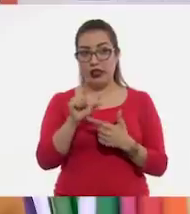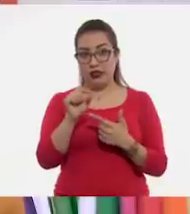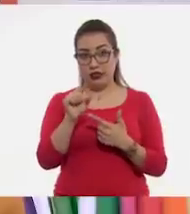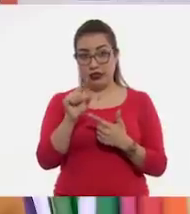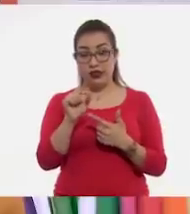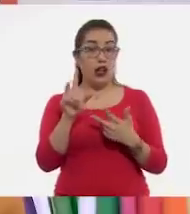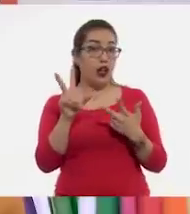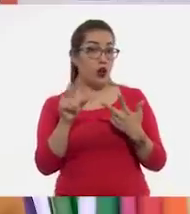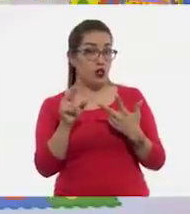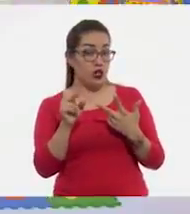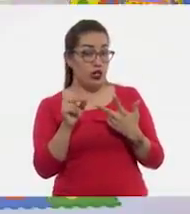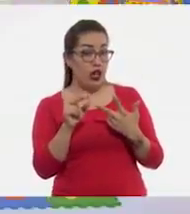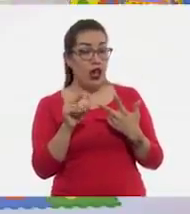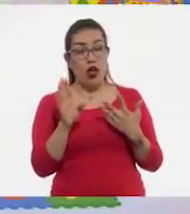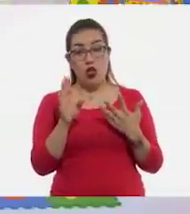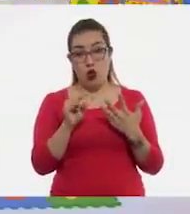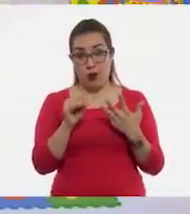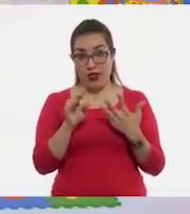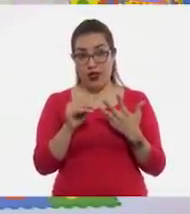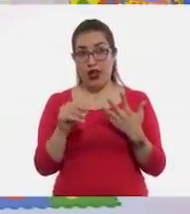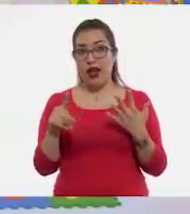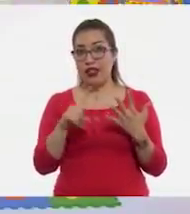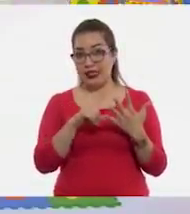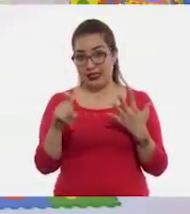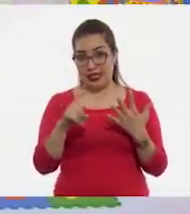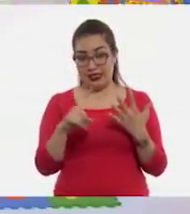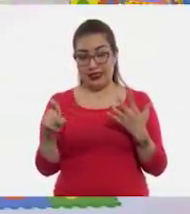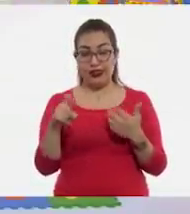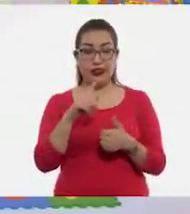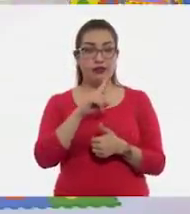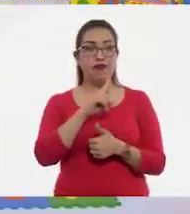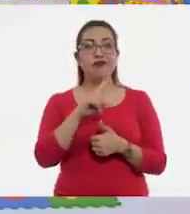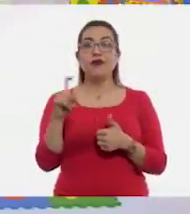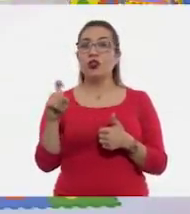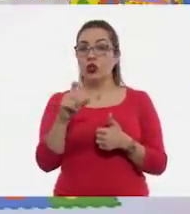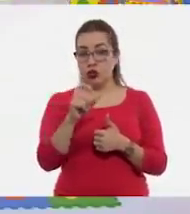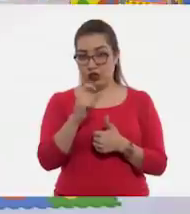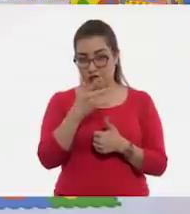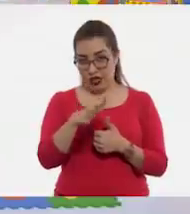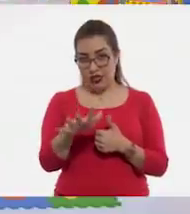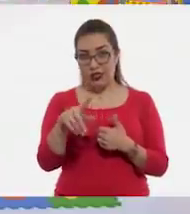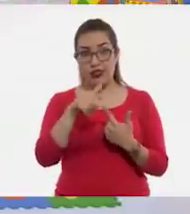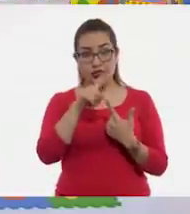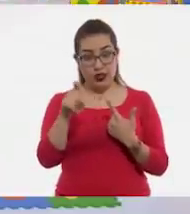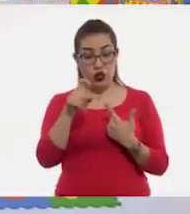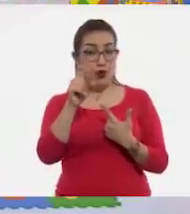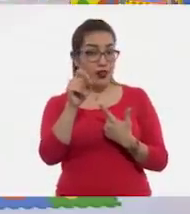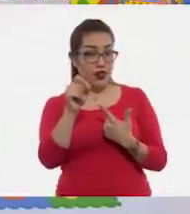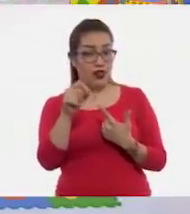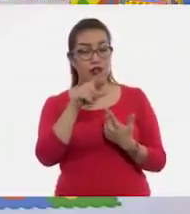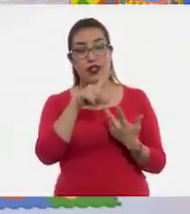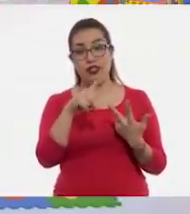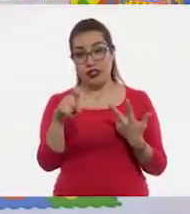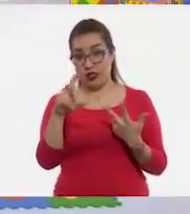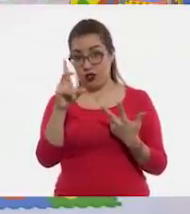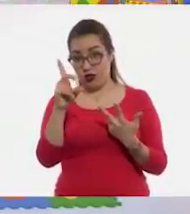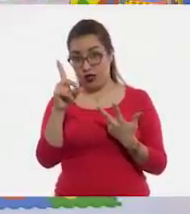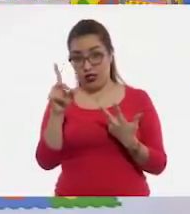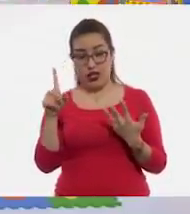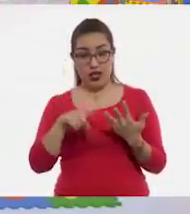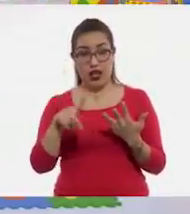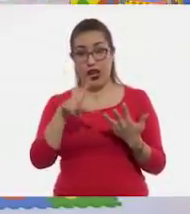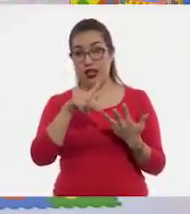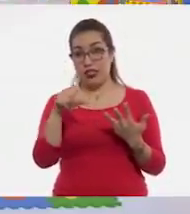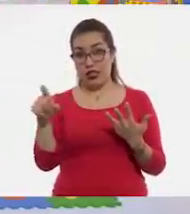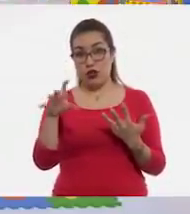70, 80, 90, 100, 110, 120,